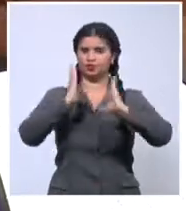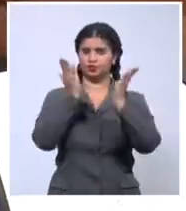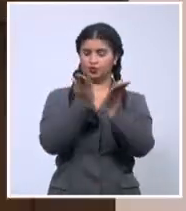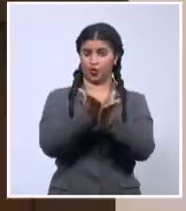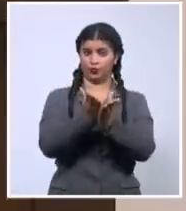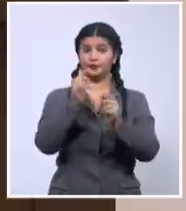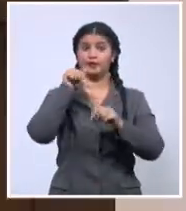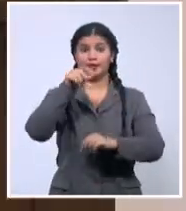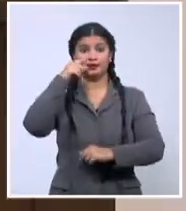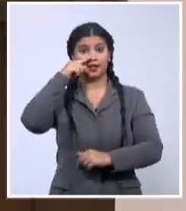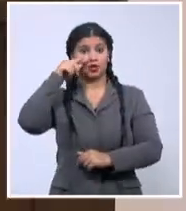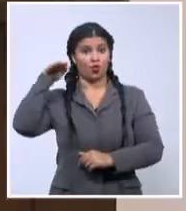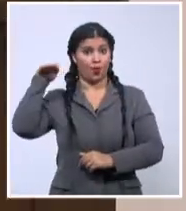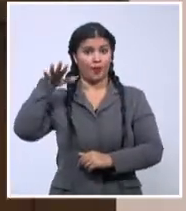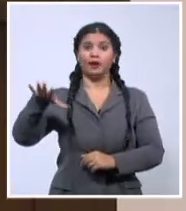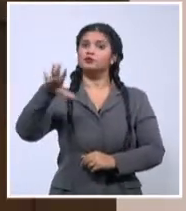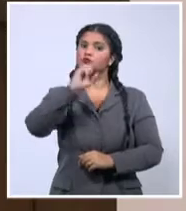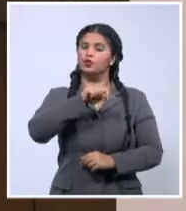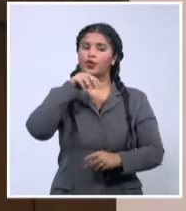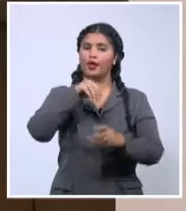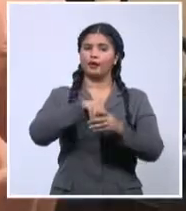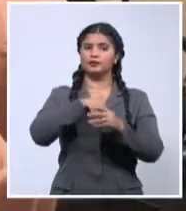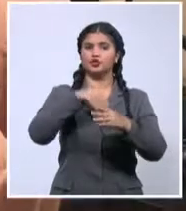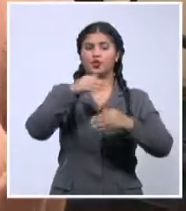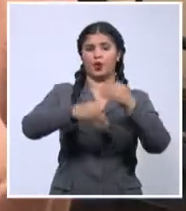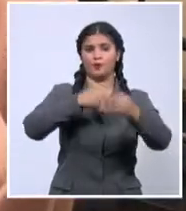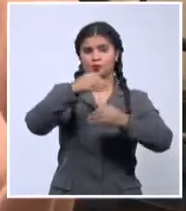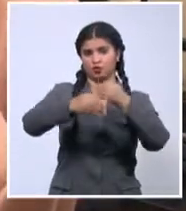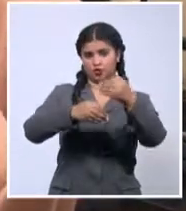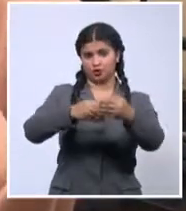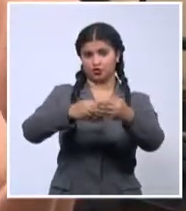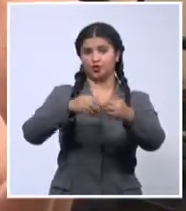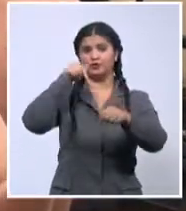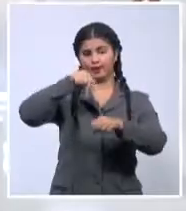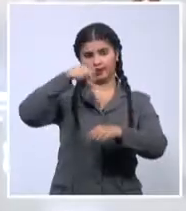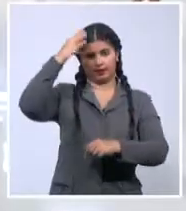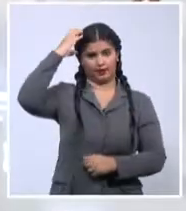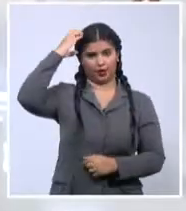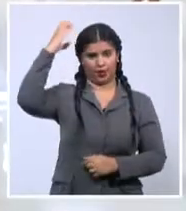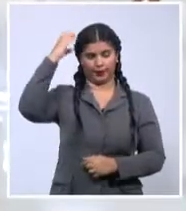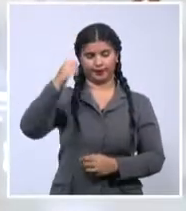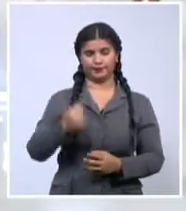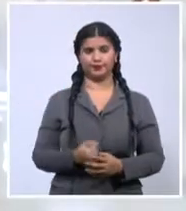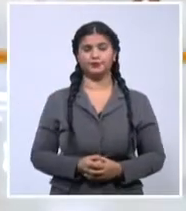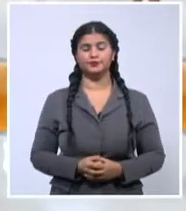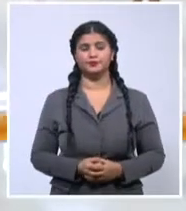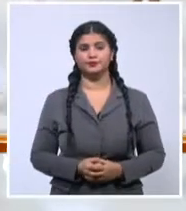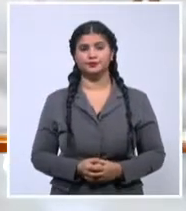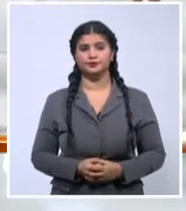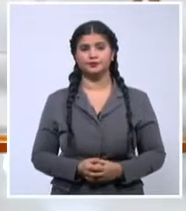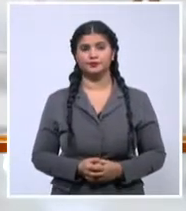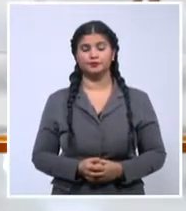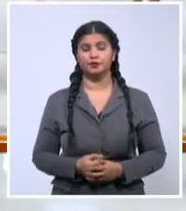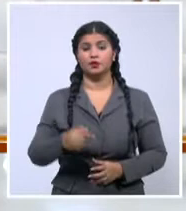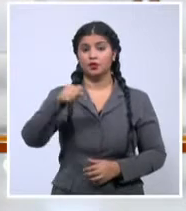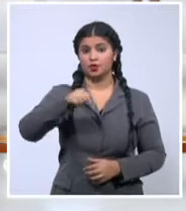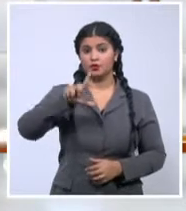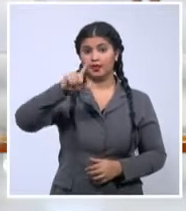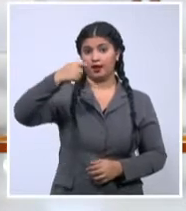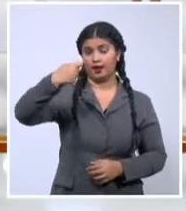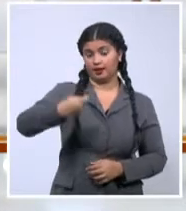normas completan el proceso de perfeccionamiento e institucionalidad del Estado. Yo creo que con esa ley se legitima una vez más ese